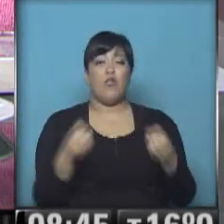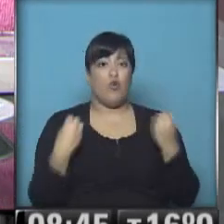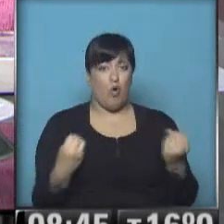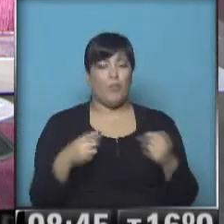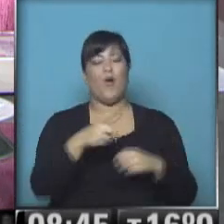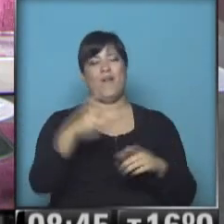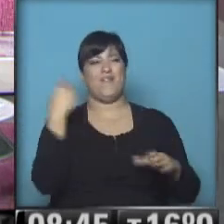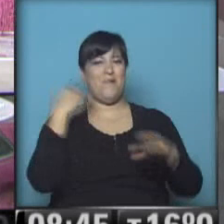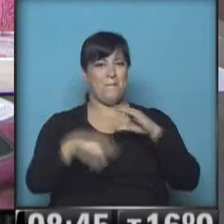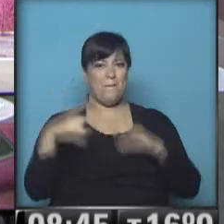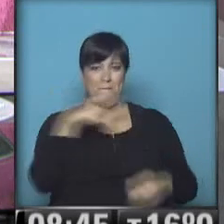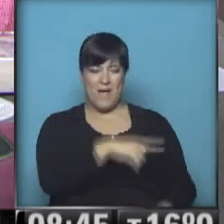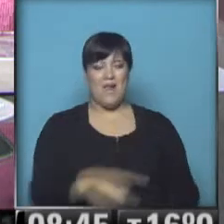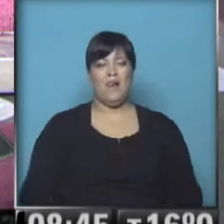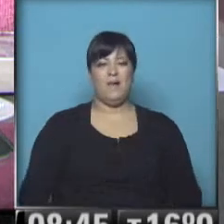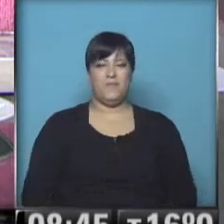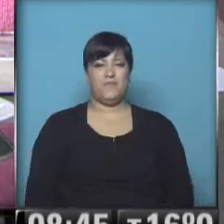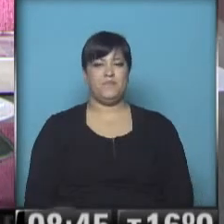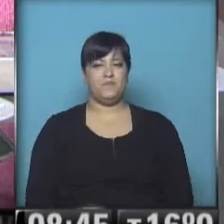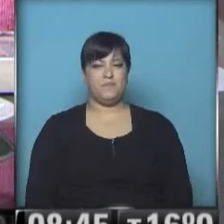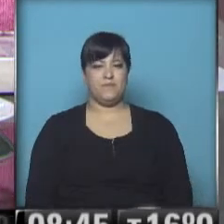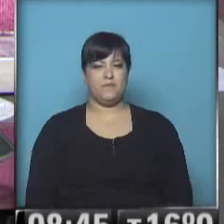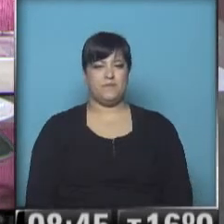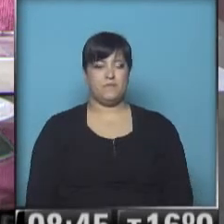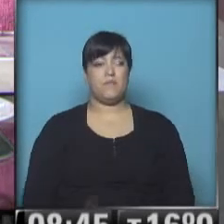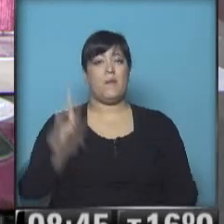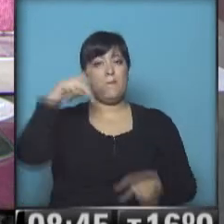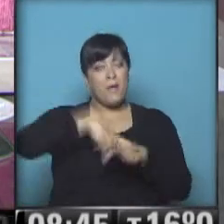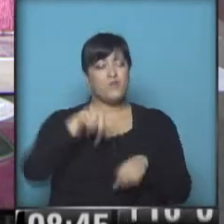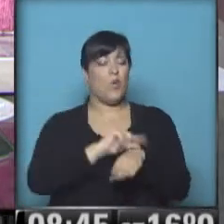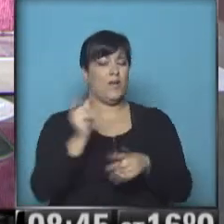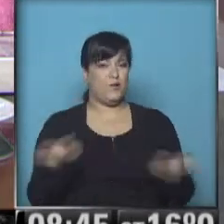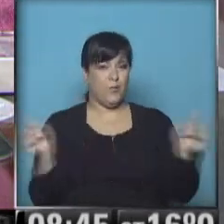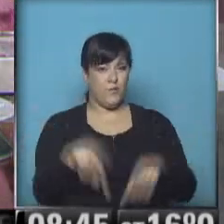el mail, sí. infodiscapacidad@tvpublica.com.ar. Pausa y venimos enseguida. Ahí está.